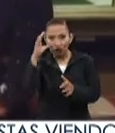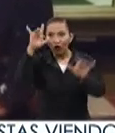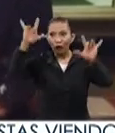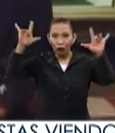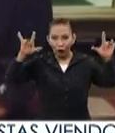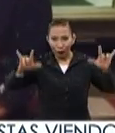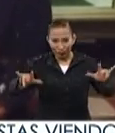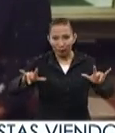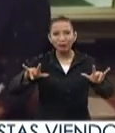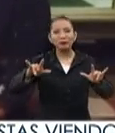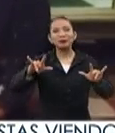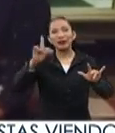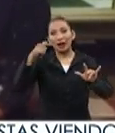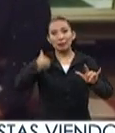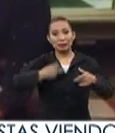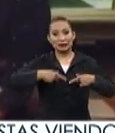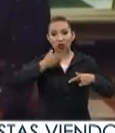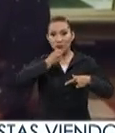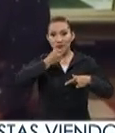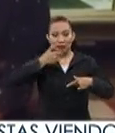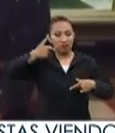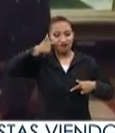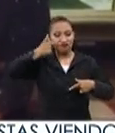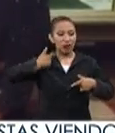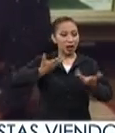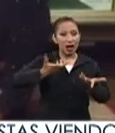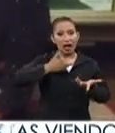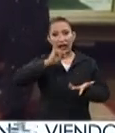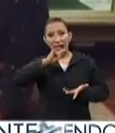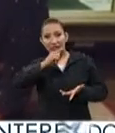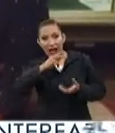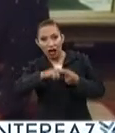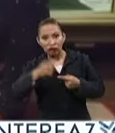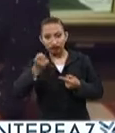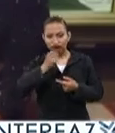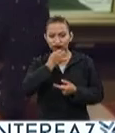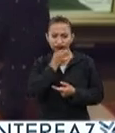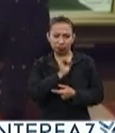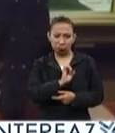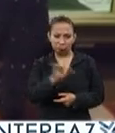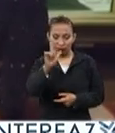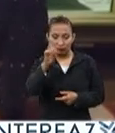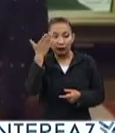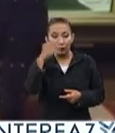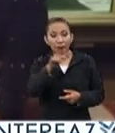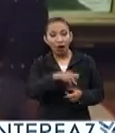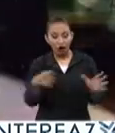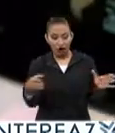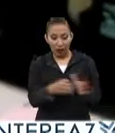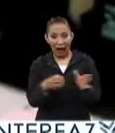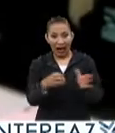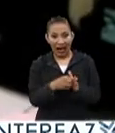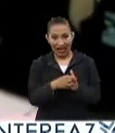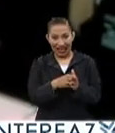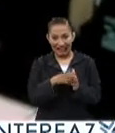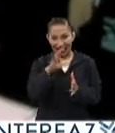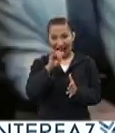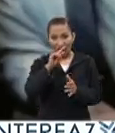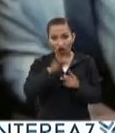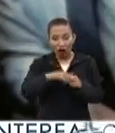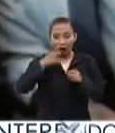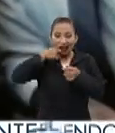fotografías donde los controladores de vuelo, los ingenieros, los expertos, con cajas de cartón,